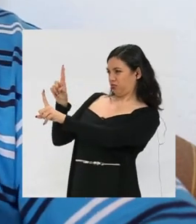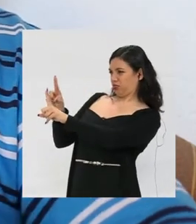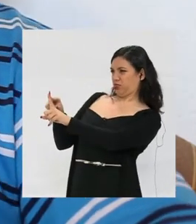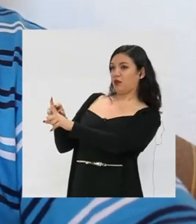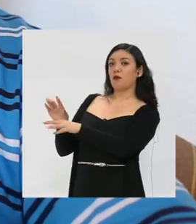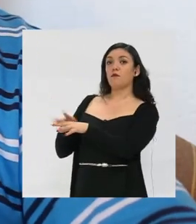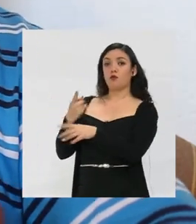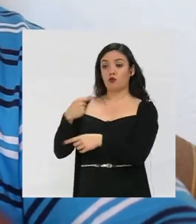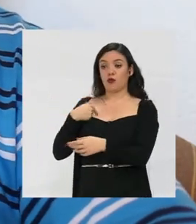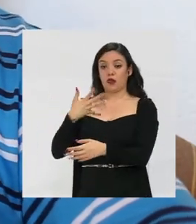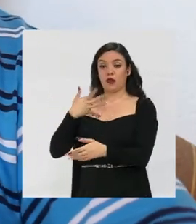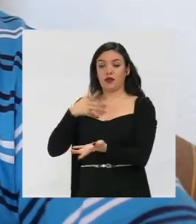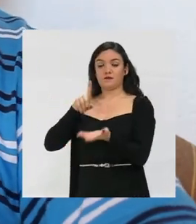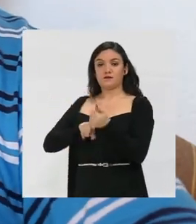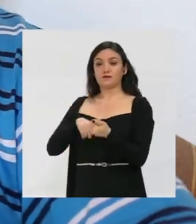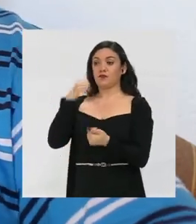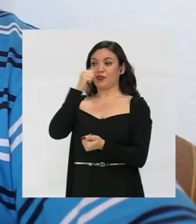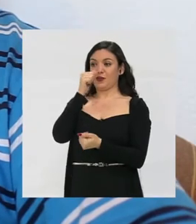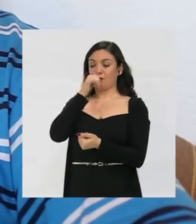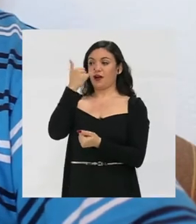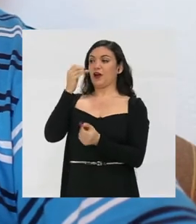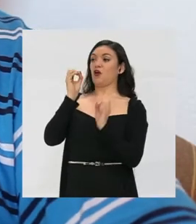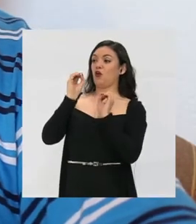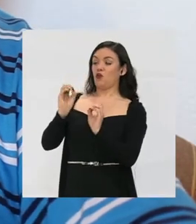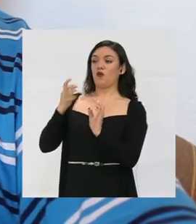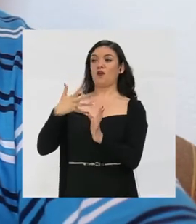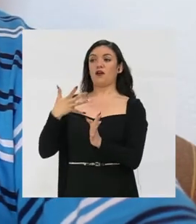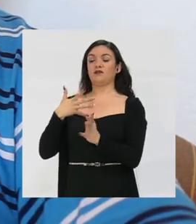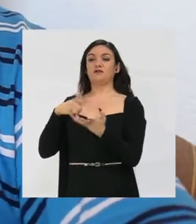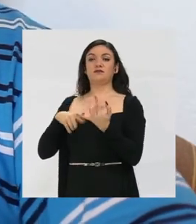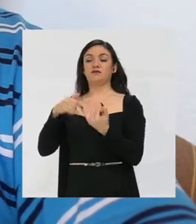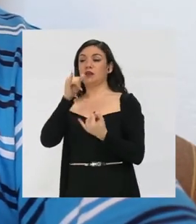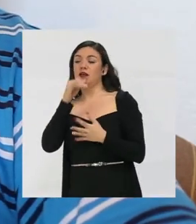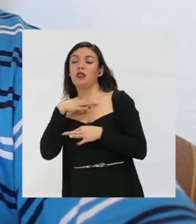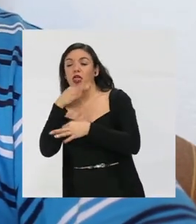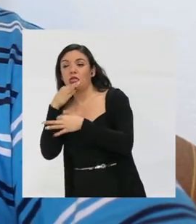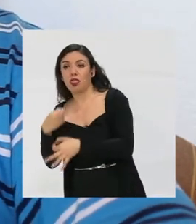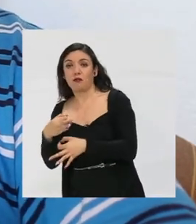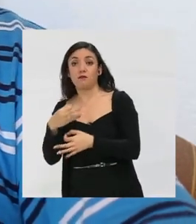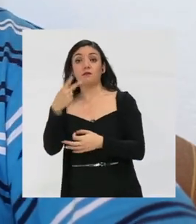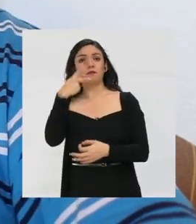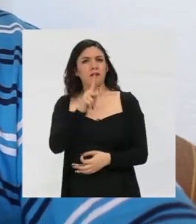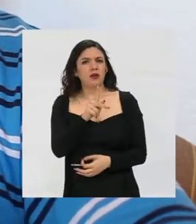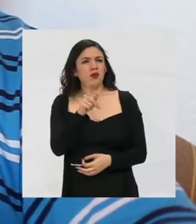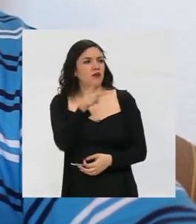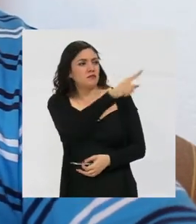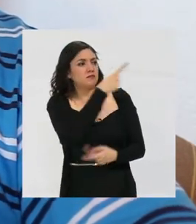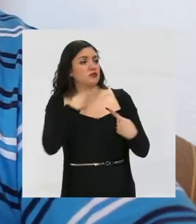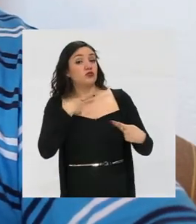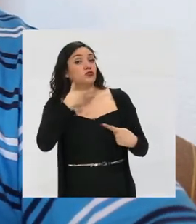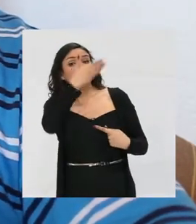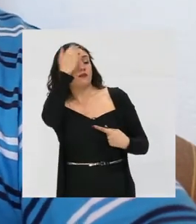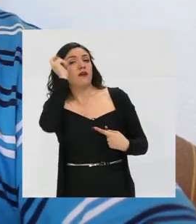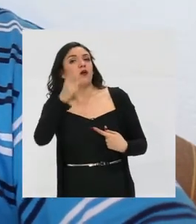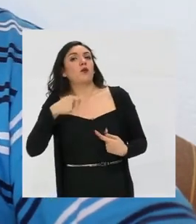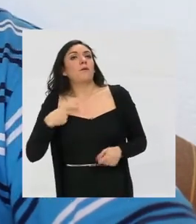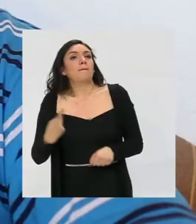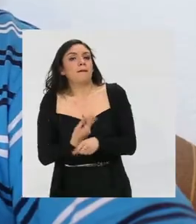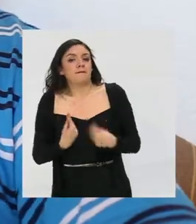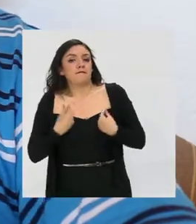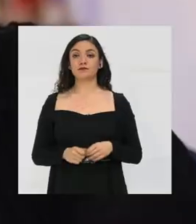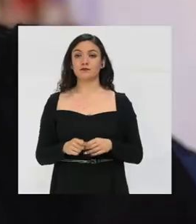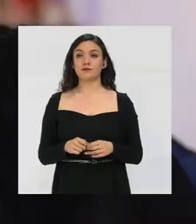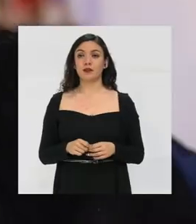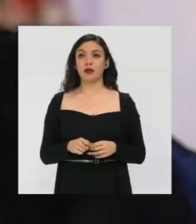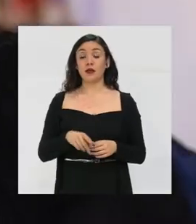incluso los humillan, no los humillan por ser adictos y drogadictos. Lo que no saben es lo que nos llevó a buscar esa